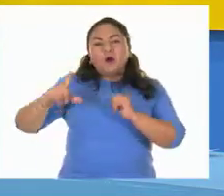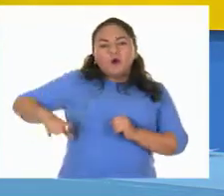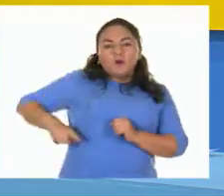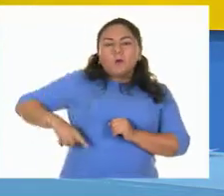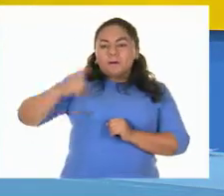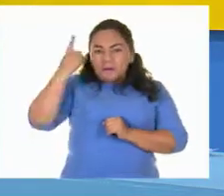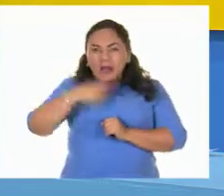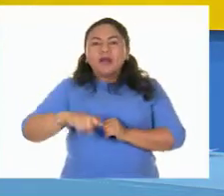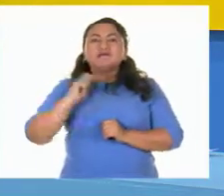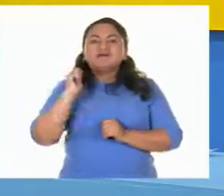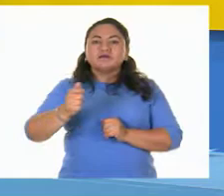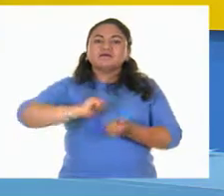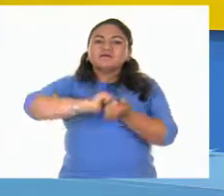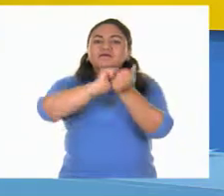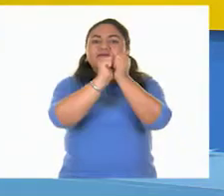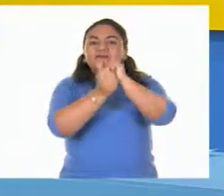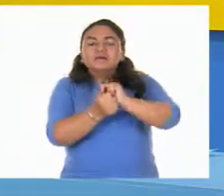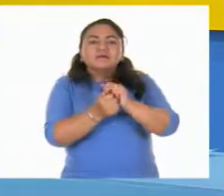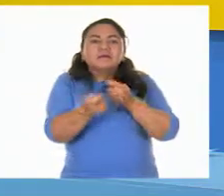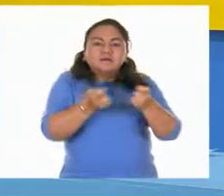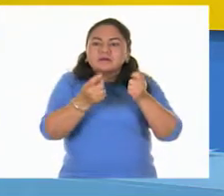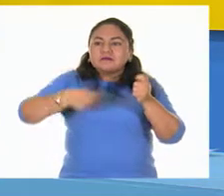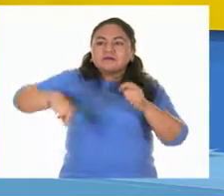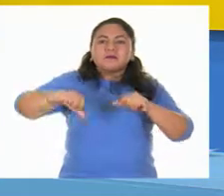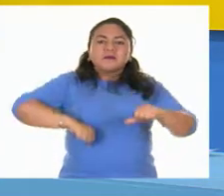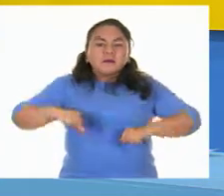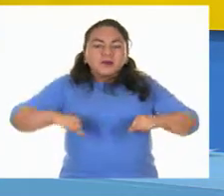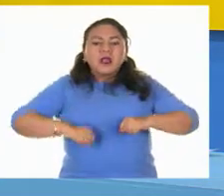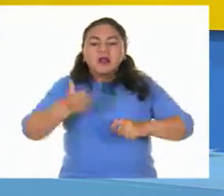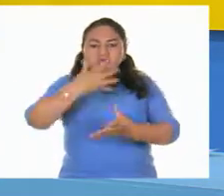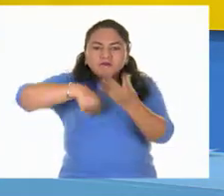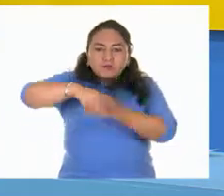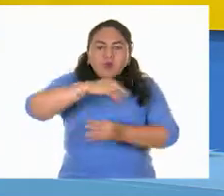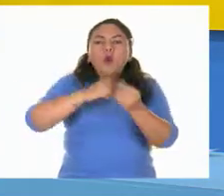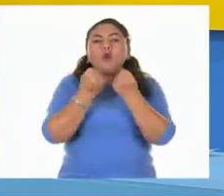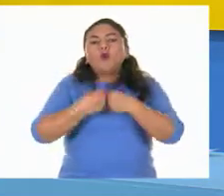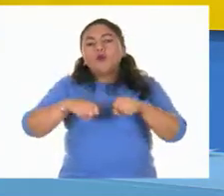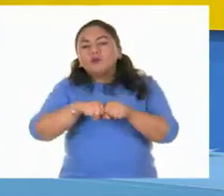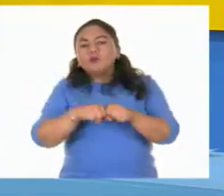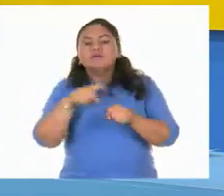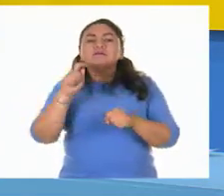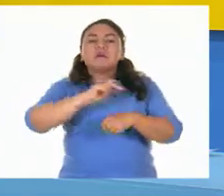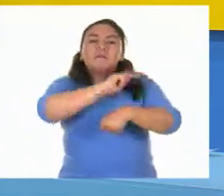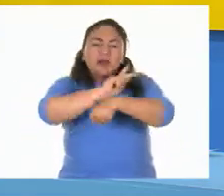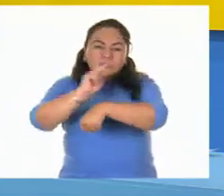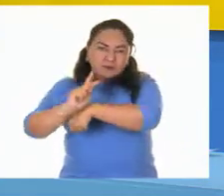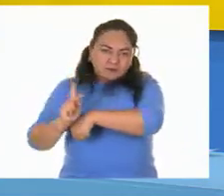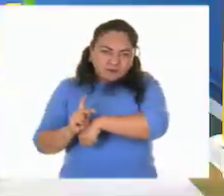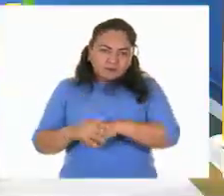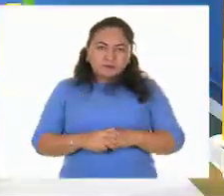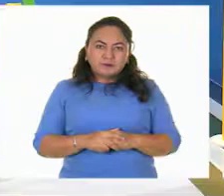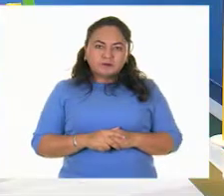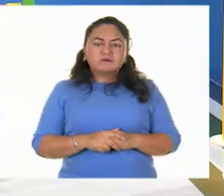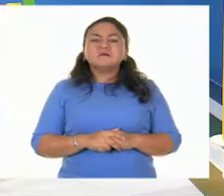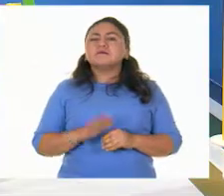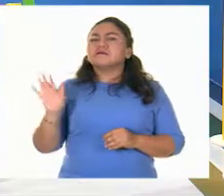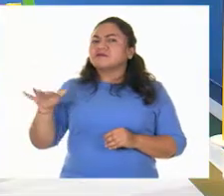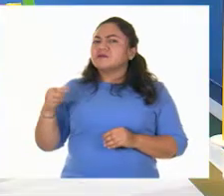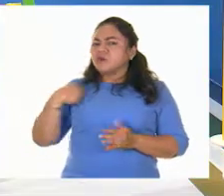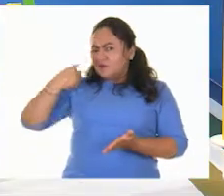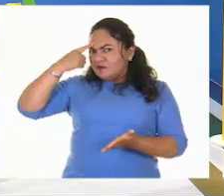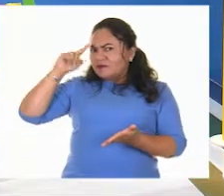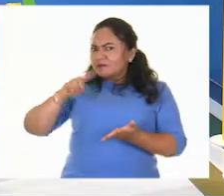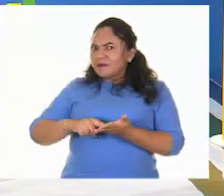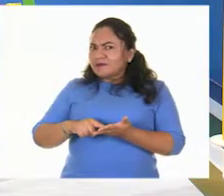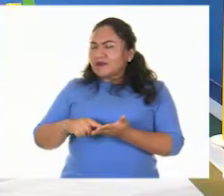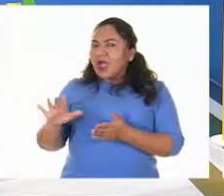intervenir en el desarrollo y la regulación de las actividades económicas y sociales del país. Maestra, creo que con esto hemos